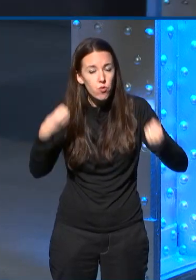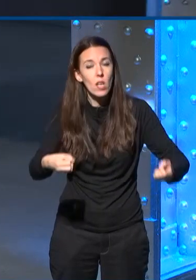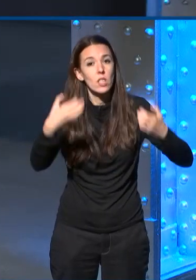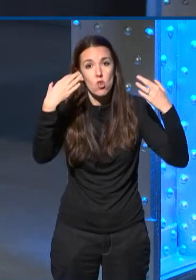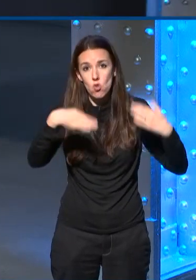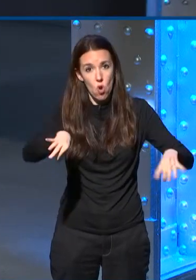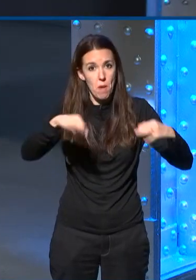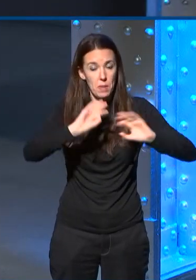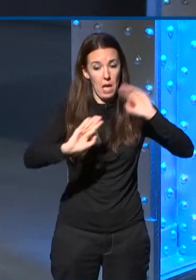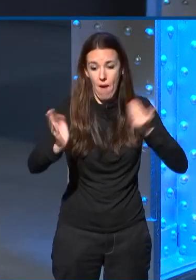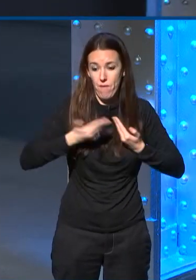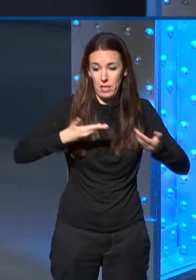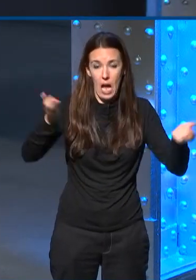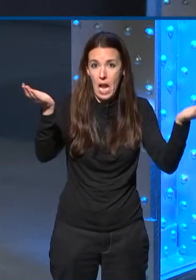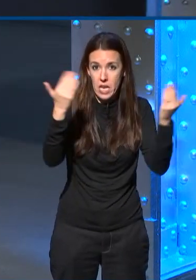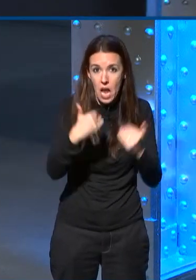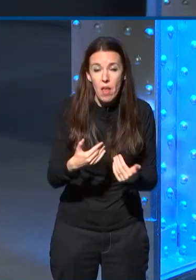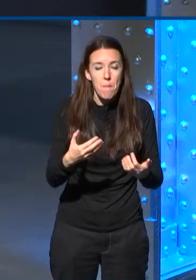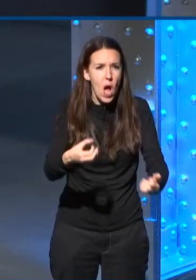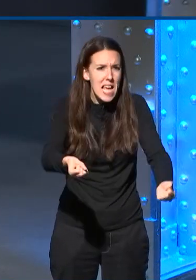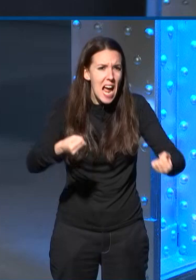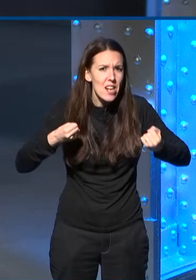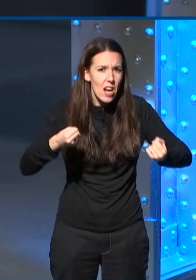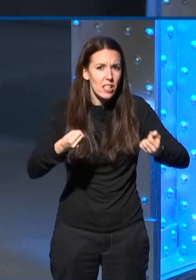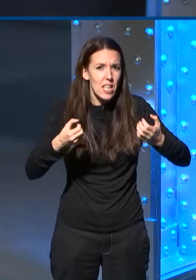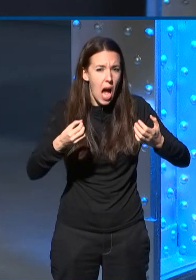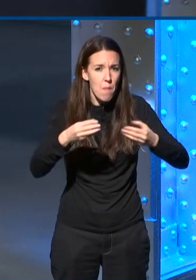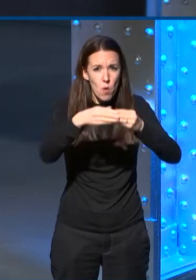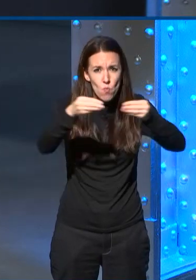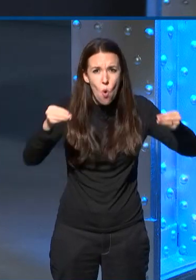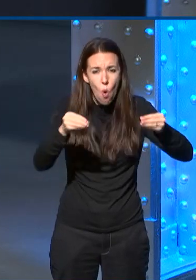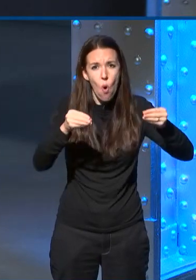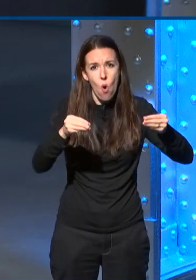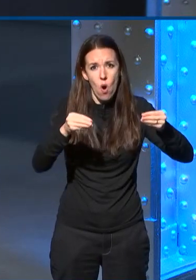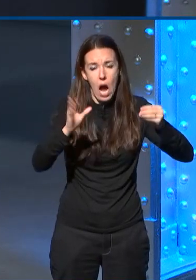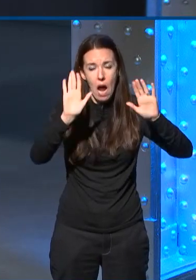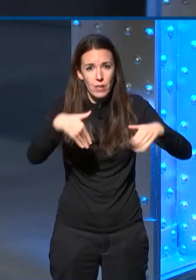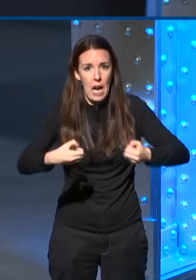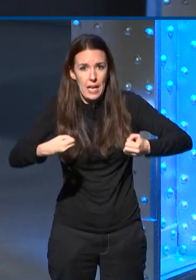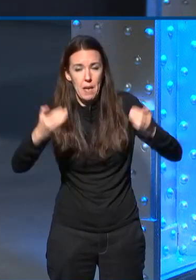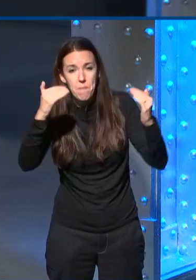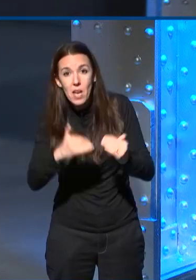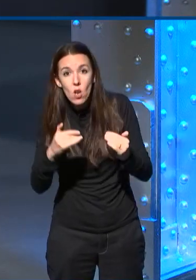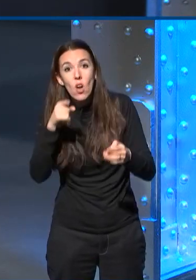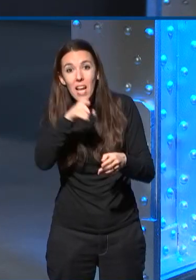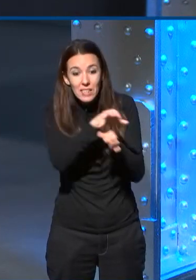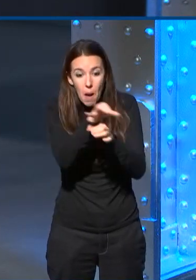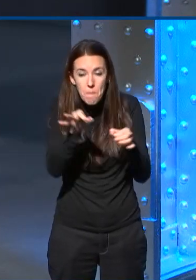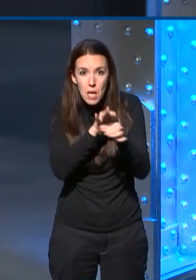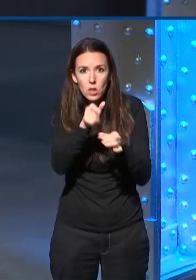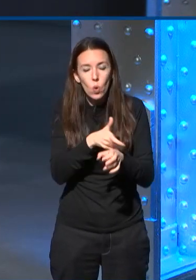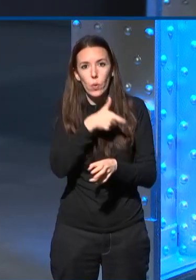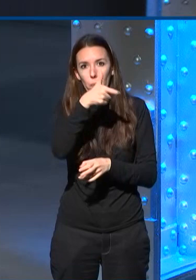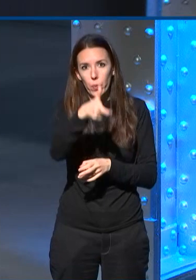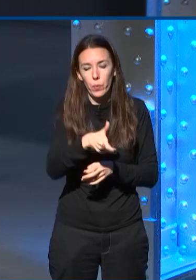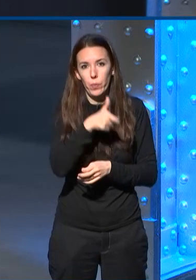no me harían daño, pero esas de altísima energía paran en el plomo y salen con menos energía. Esa partícula tarda más tiempo en pasar a